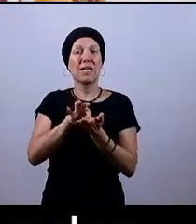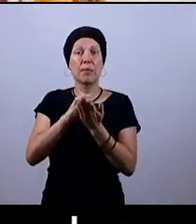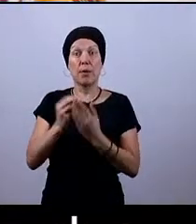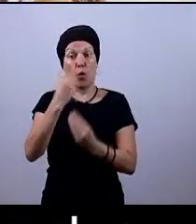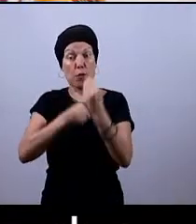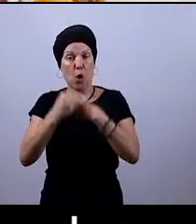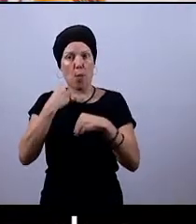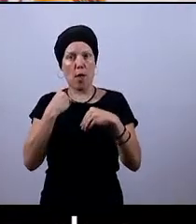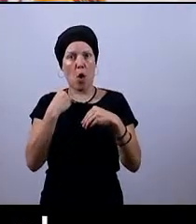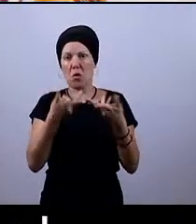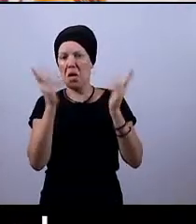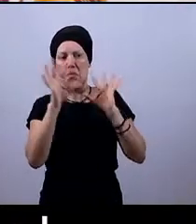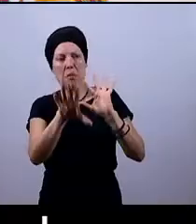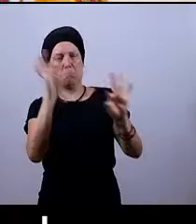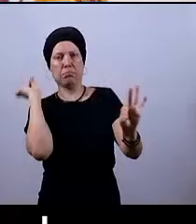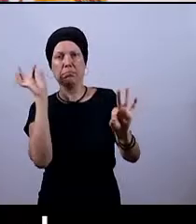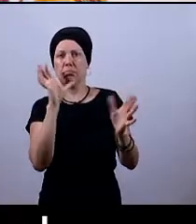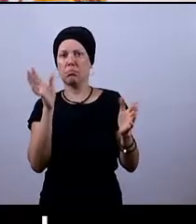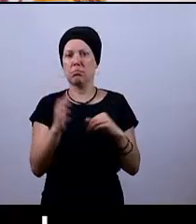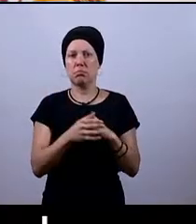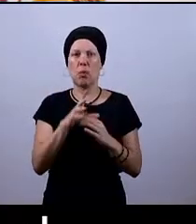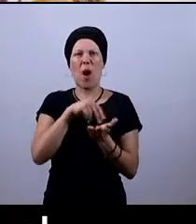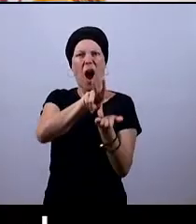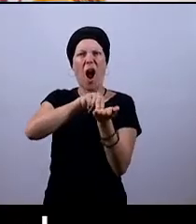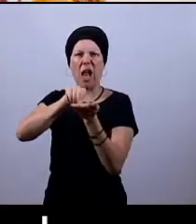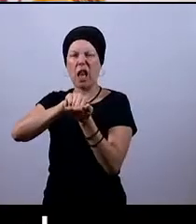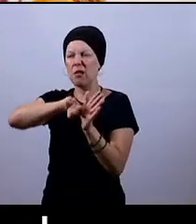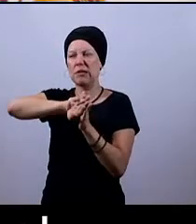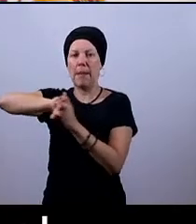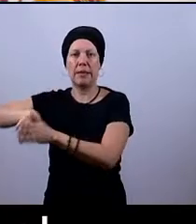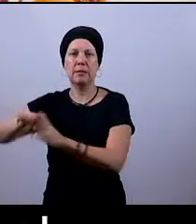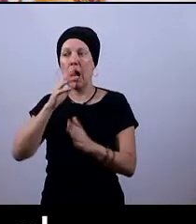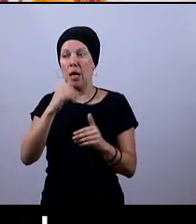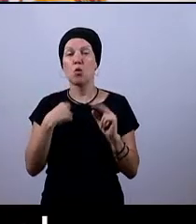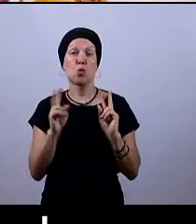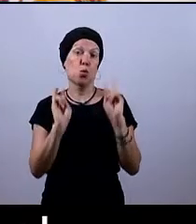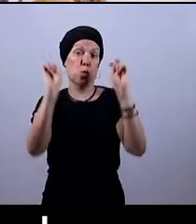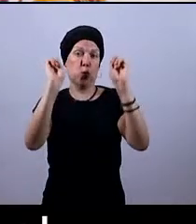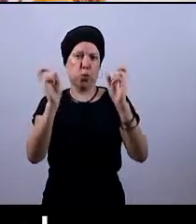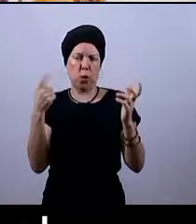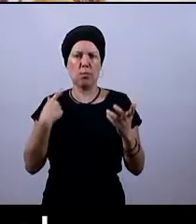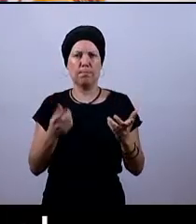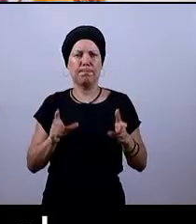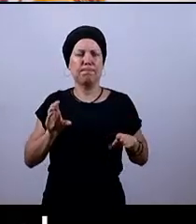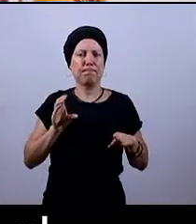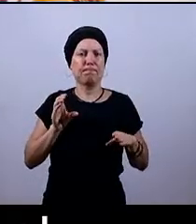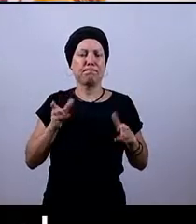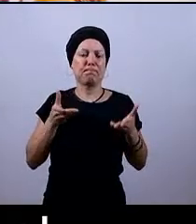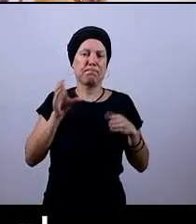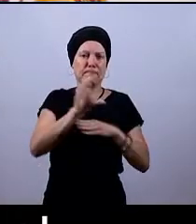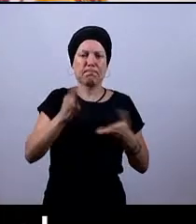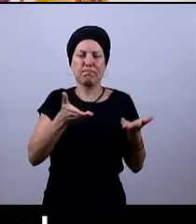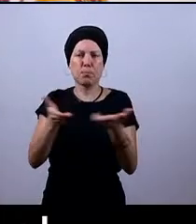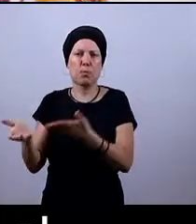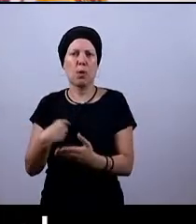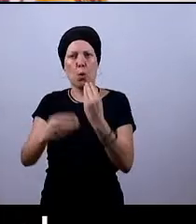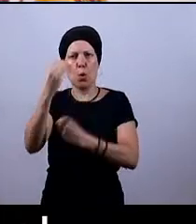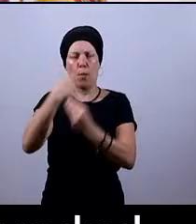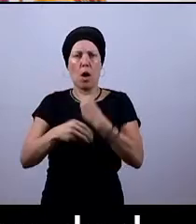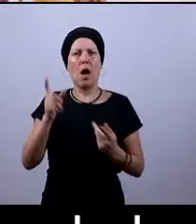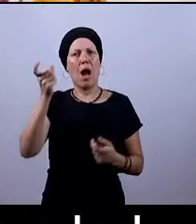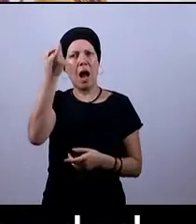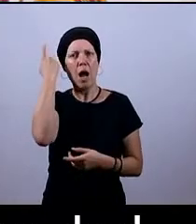comedor en lugar de la línea de catering. Como novedad, extendemos las ayudas de comedor a los alumnos del